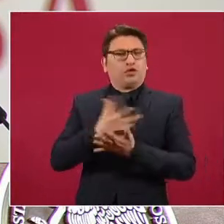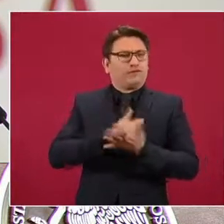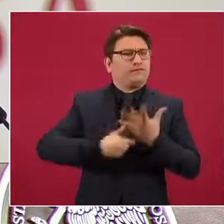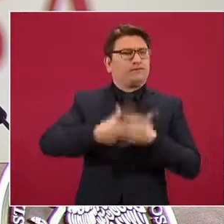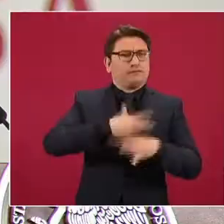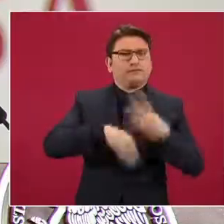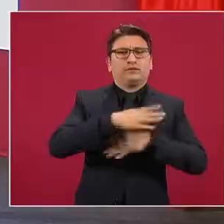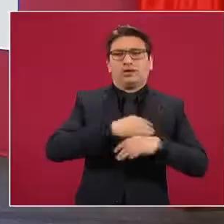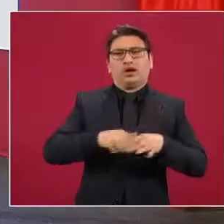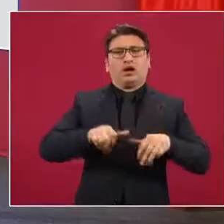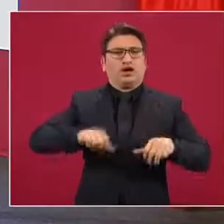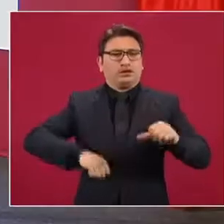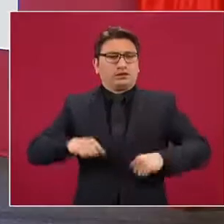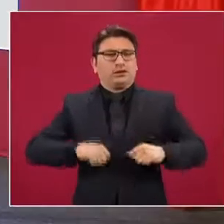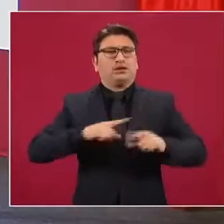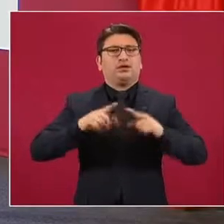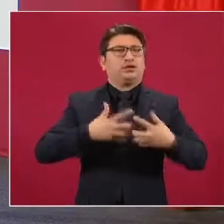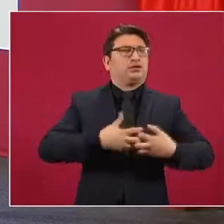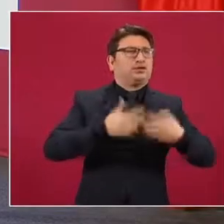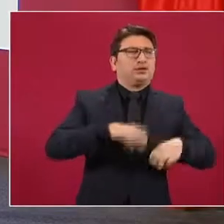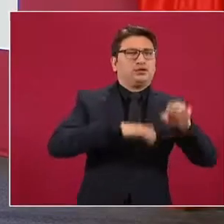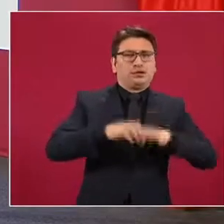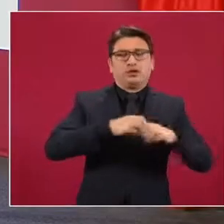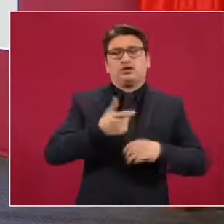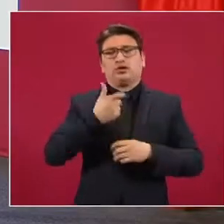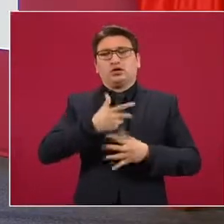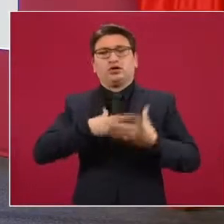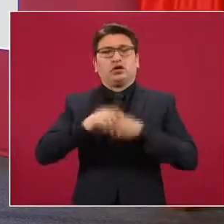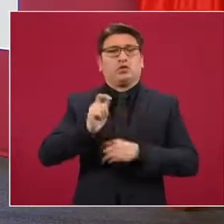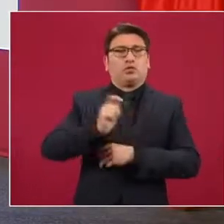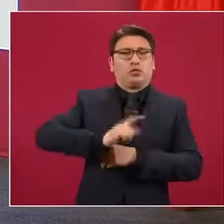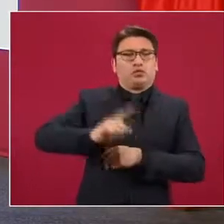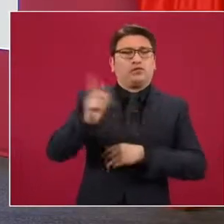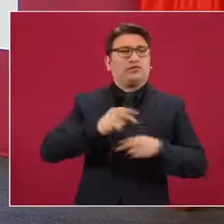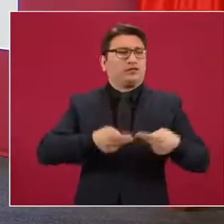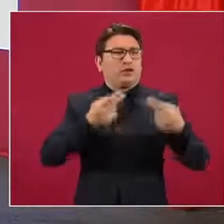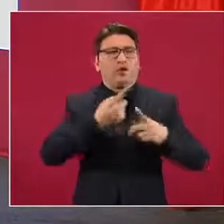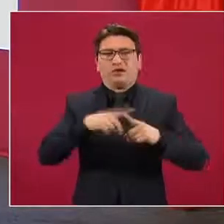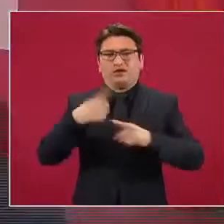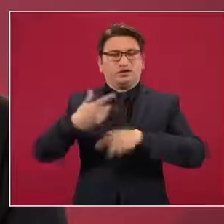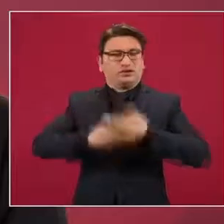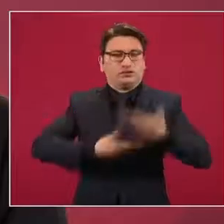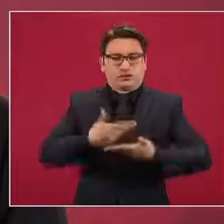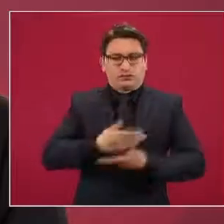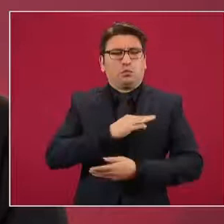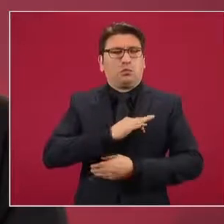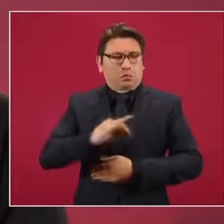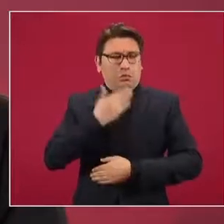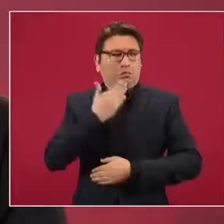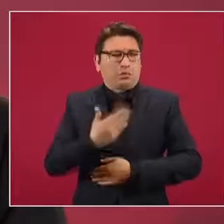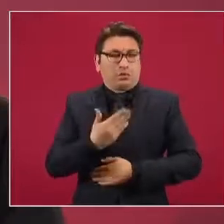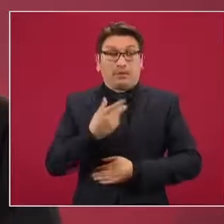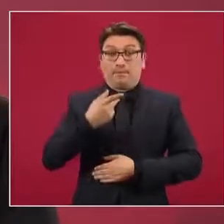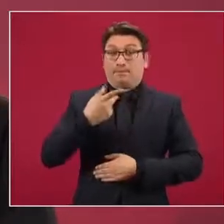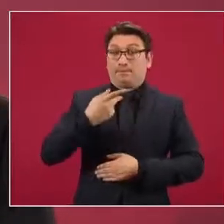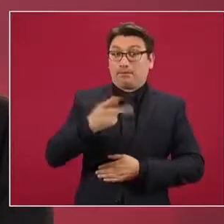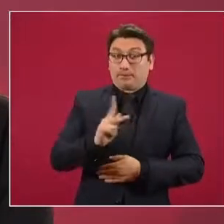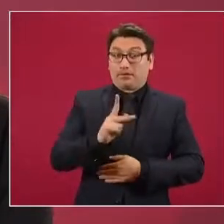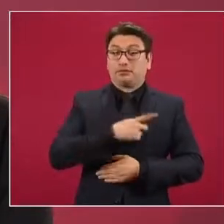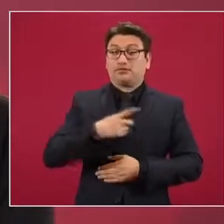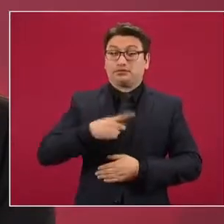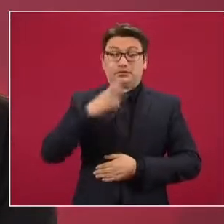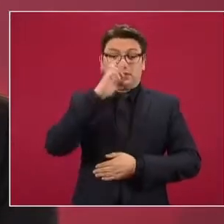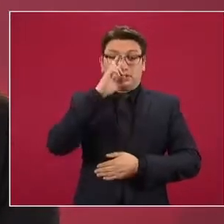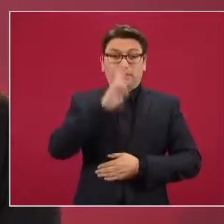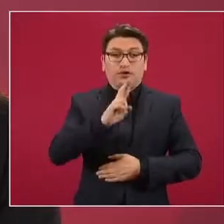actividades industriales, comerciales, financieras, profesionales o de servicios, siempre y cuando se haga con respeto